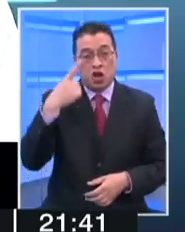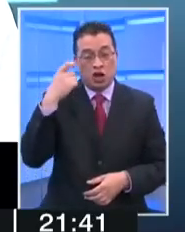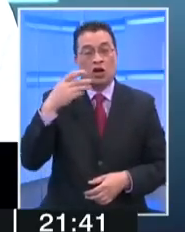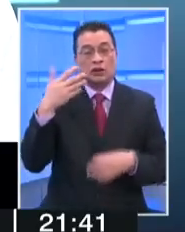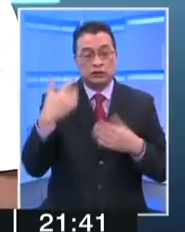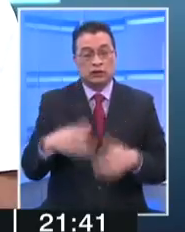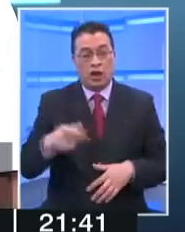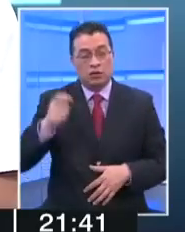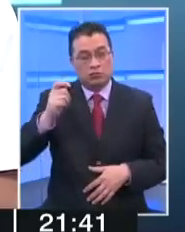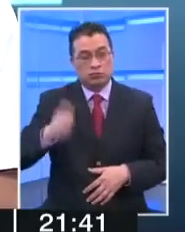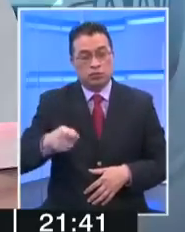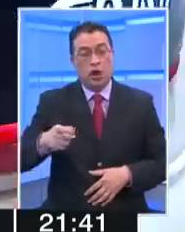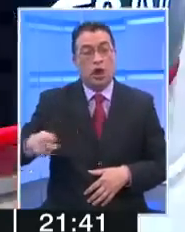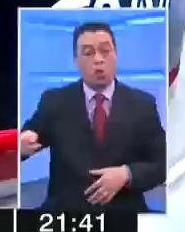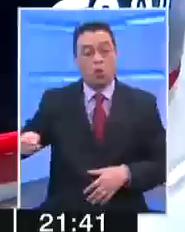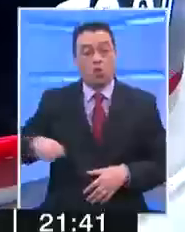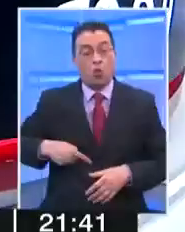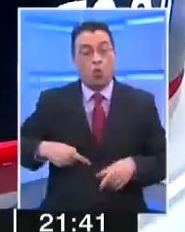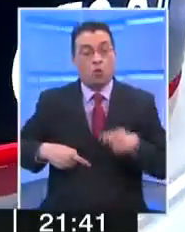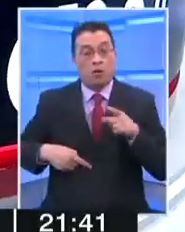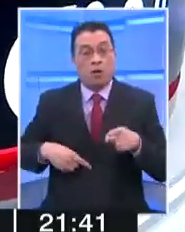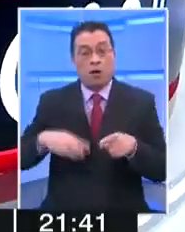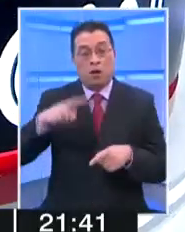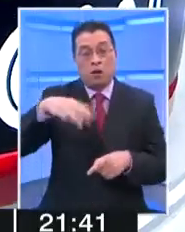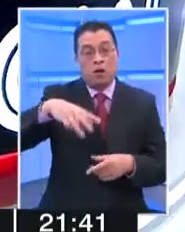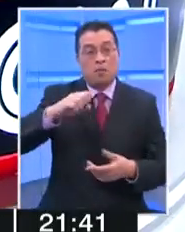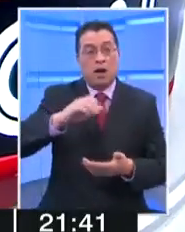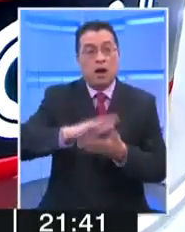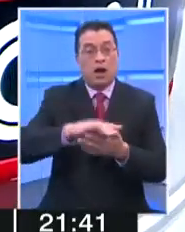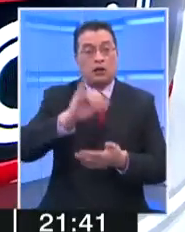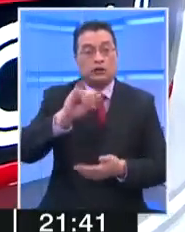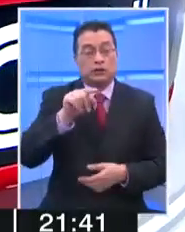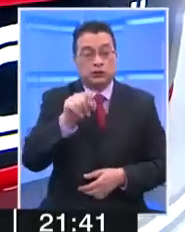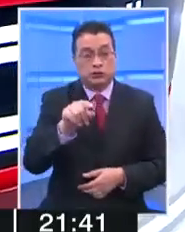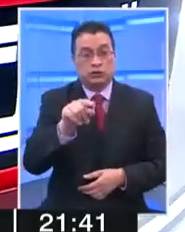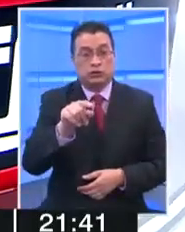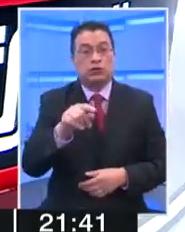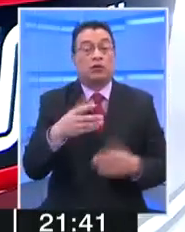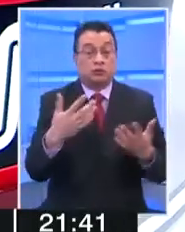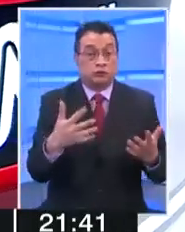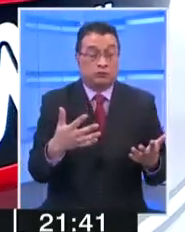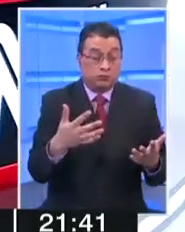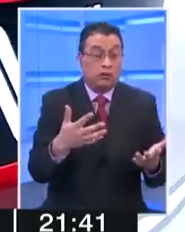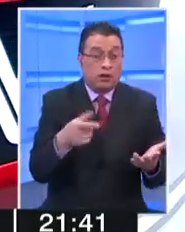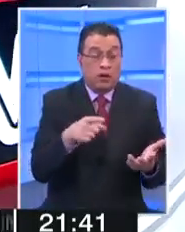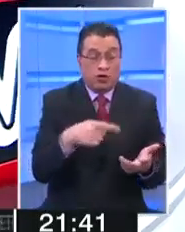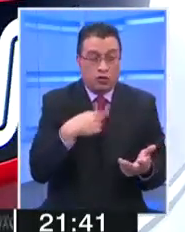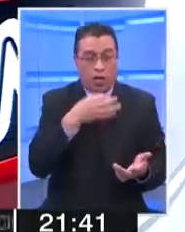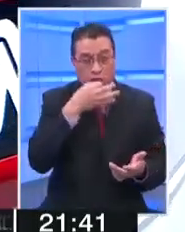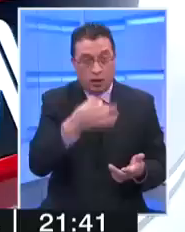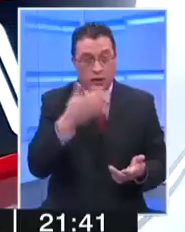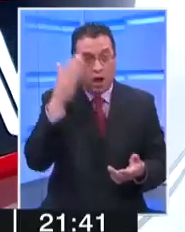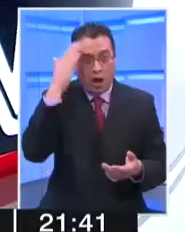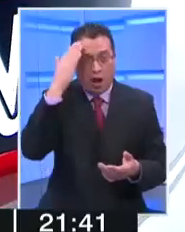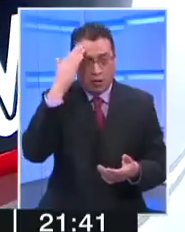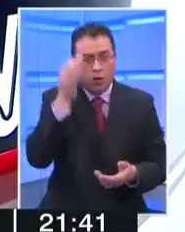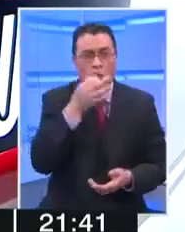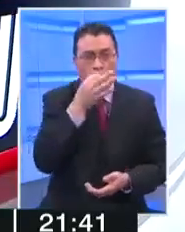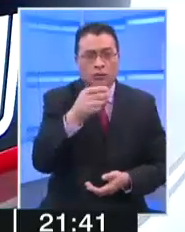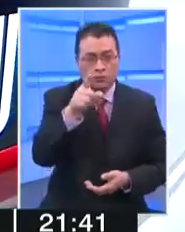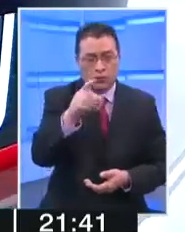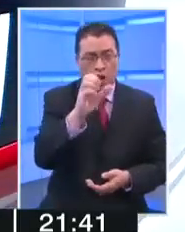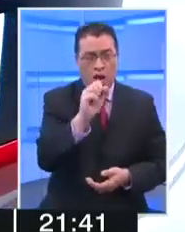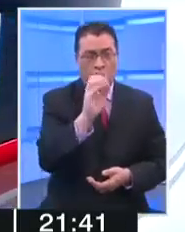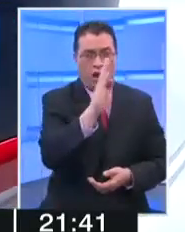verdio de culpabilidad sobre lai Francisca lincor y yo quisiera recordarle a través de este medio al Señor